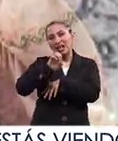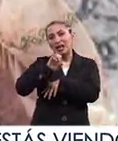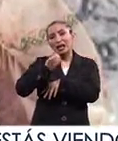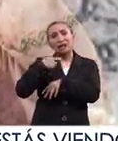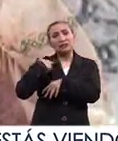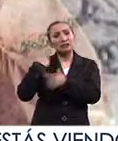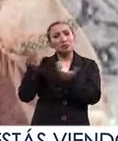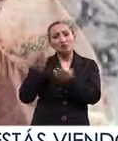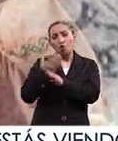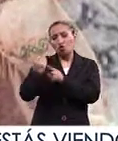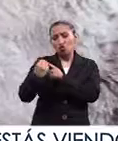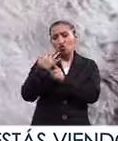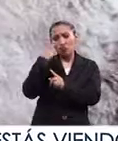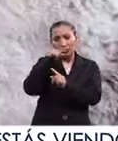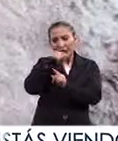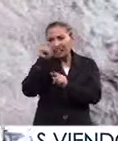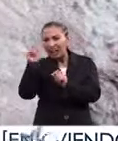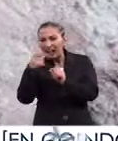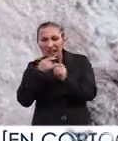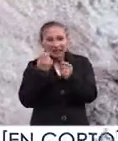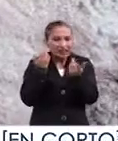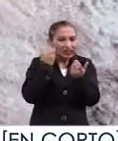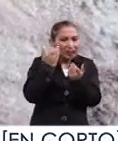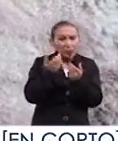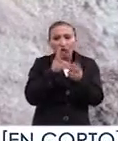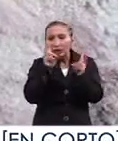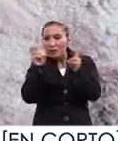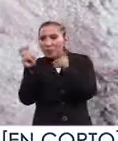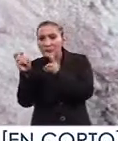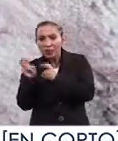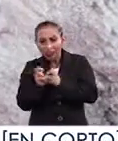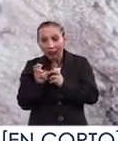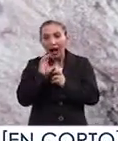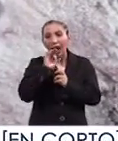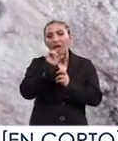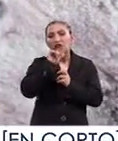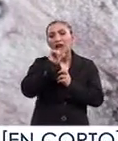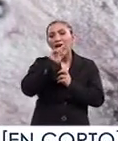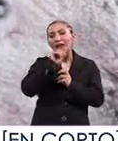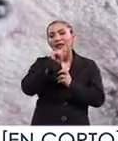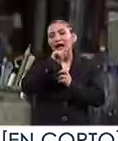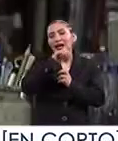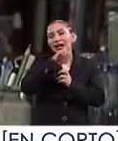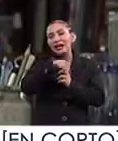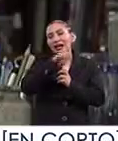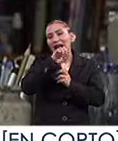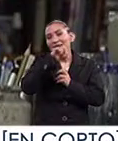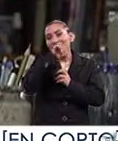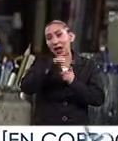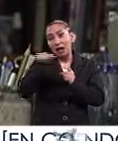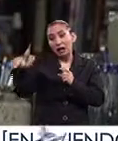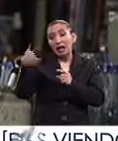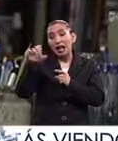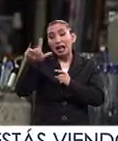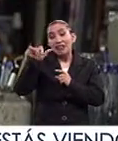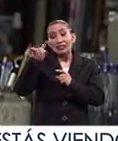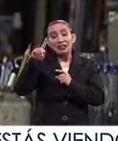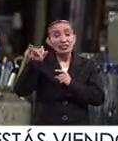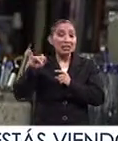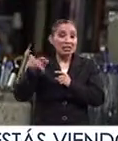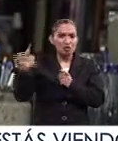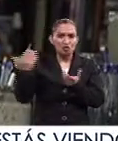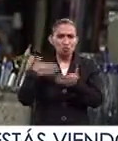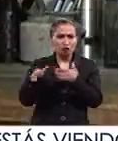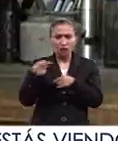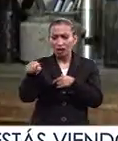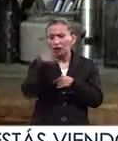estaba muy influenciado también por toda esa literatura de la época, ¿no? De Carlos Castaneda, del LSD que estaba de moda,